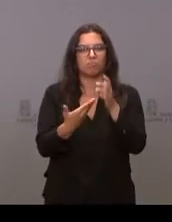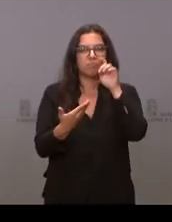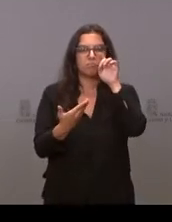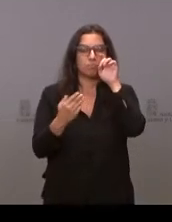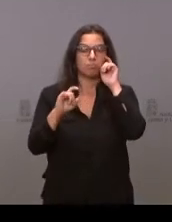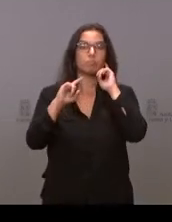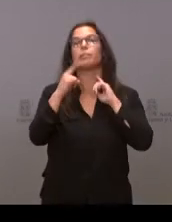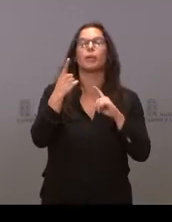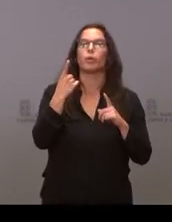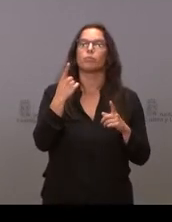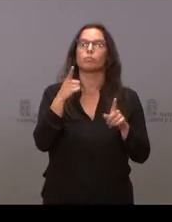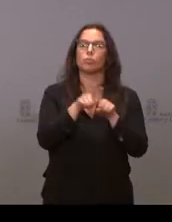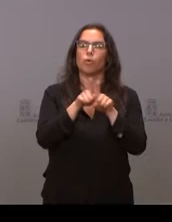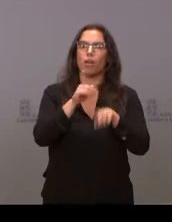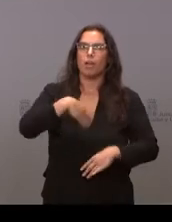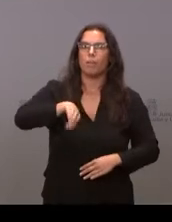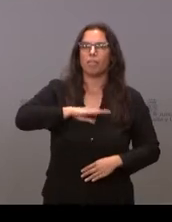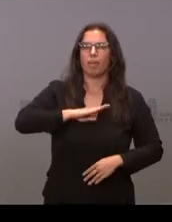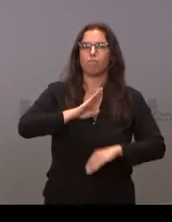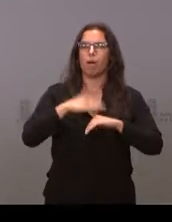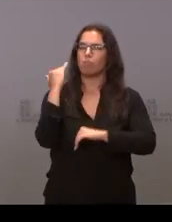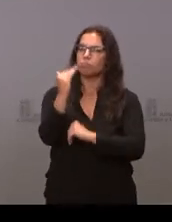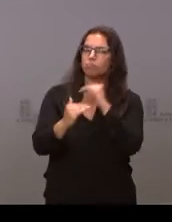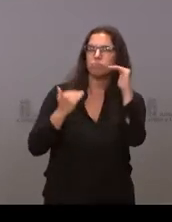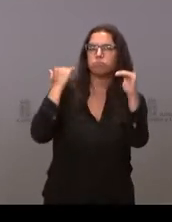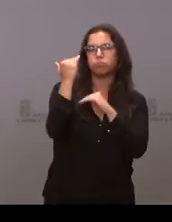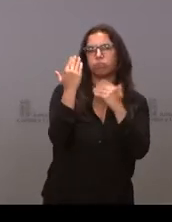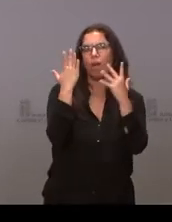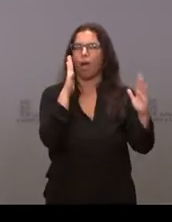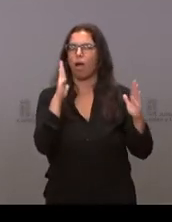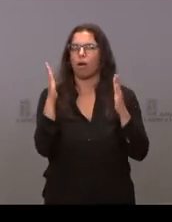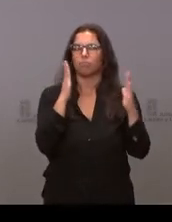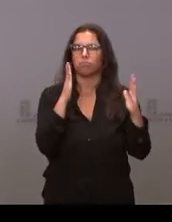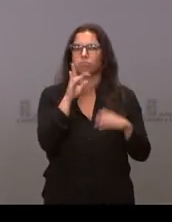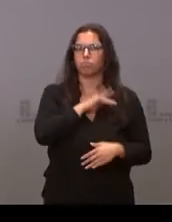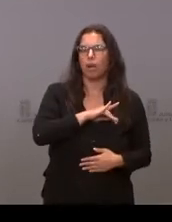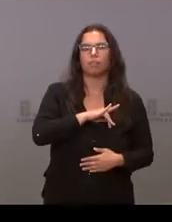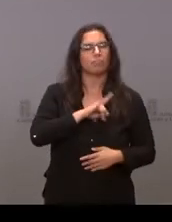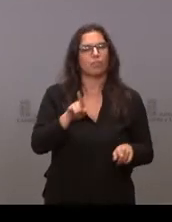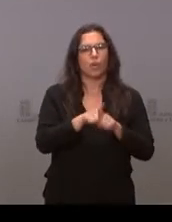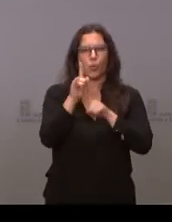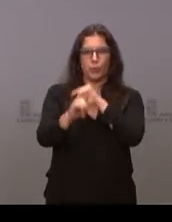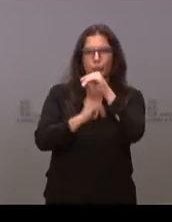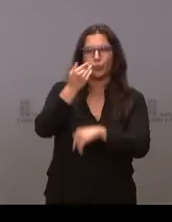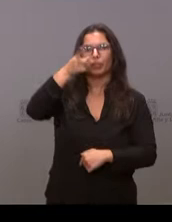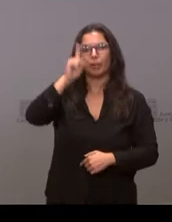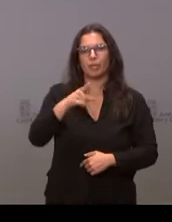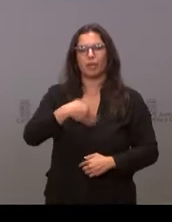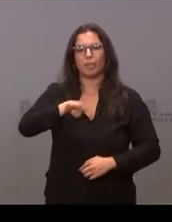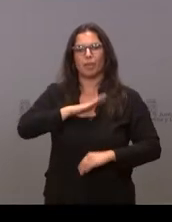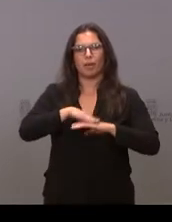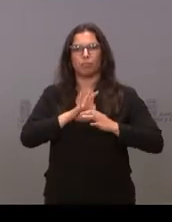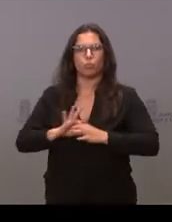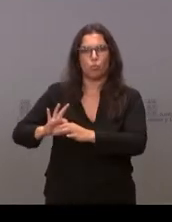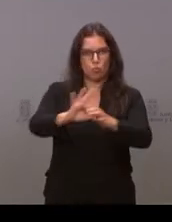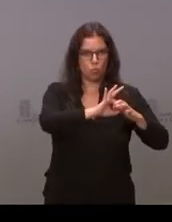solo la capacidad que tenemos de superar los momentos adversos, sino también la capacidad que tenemos de unirnos para